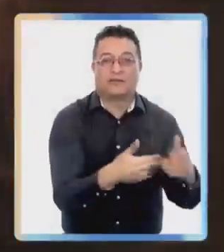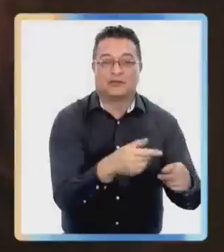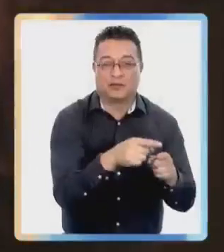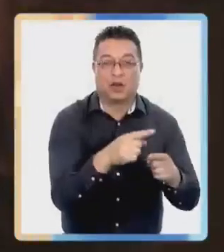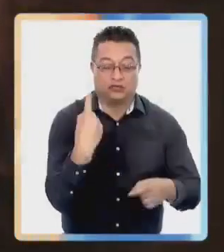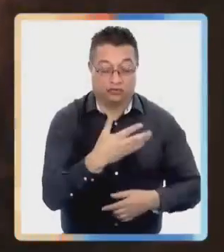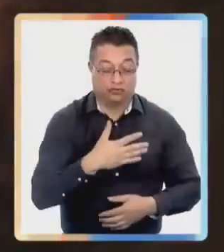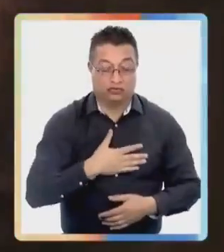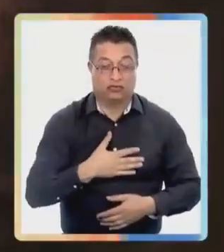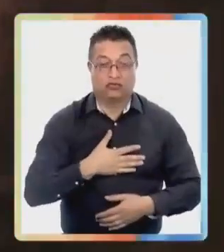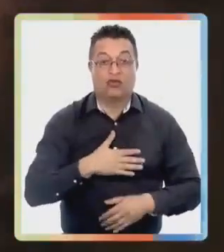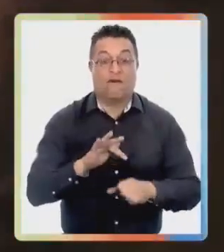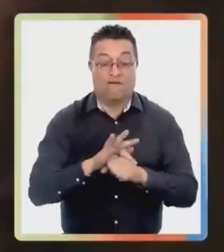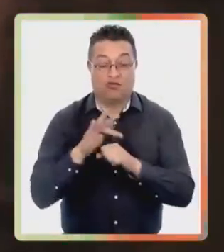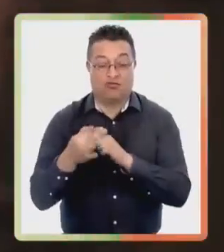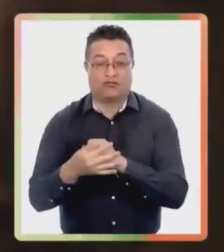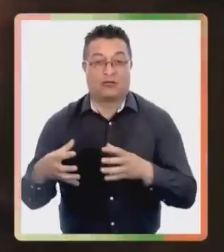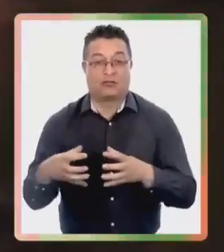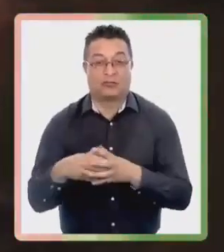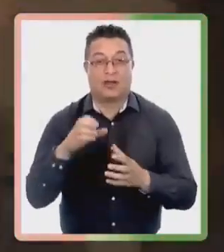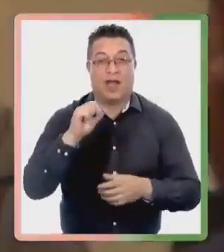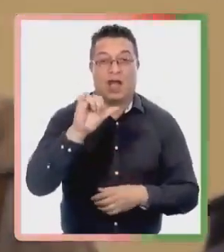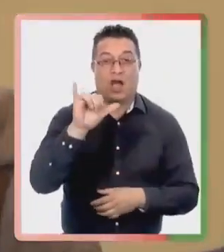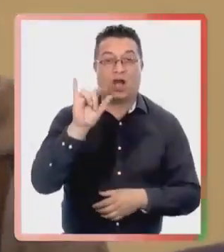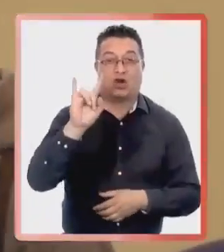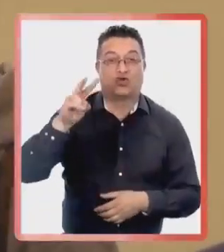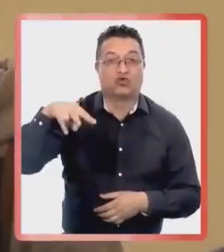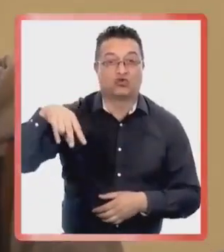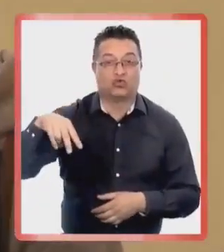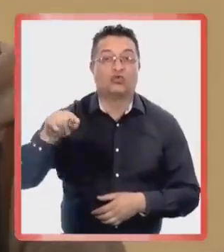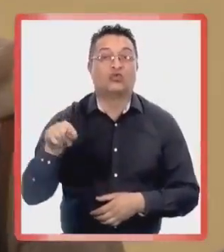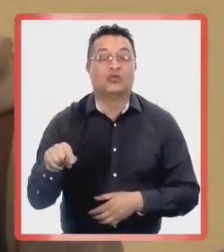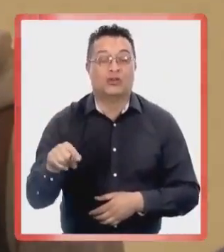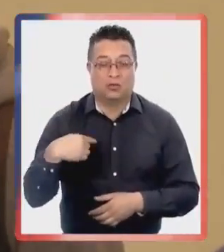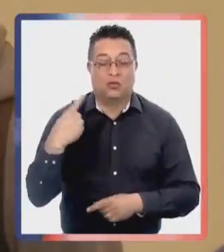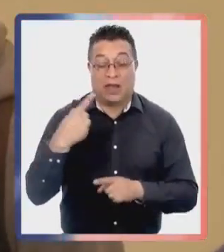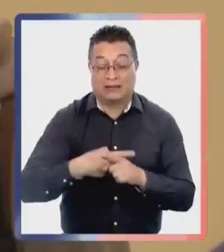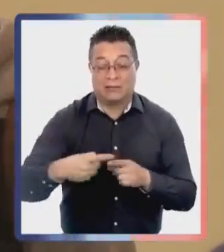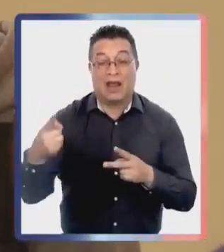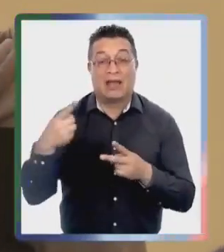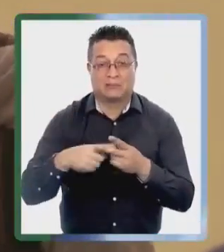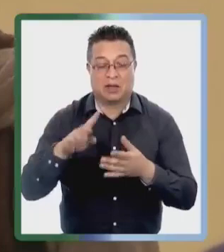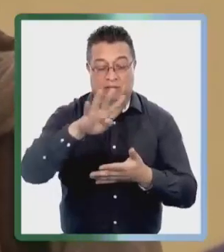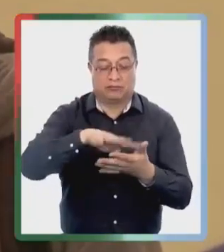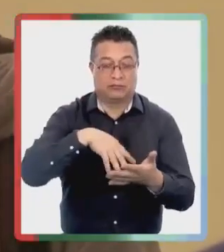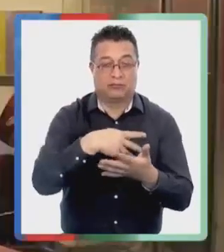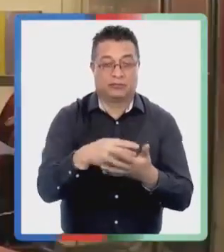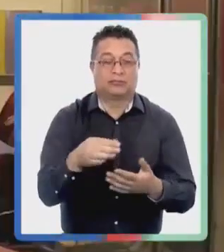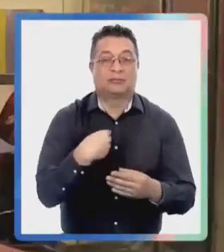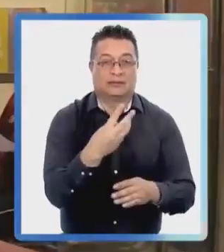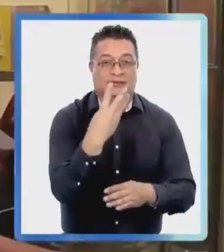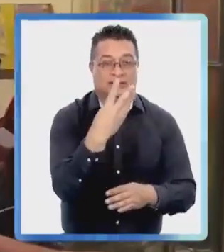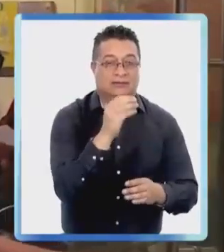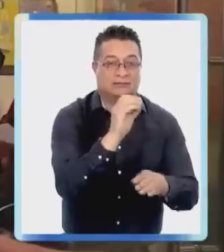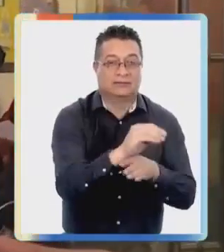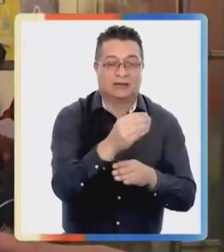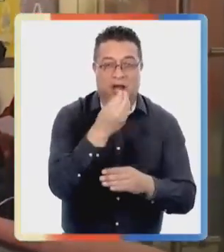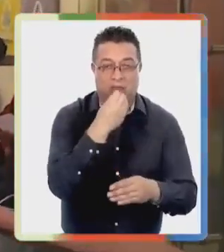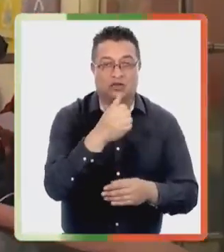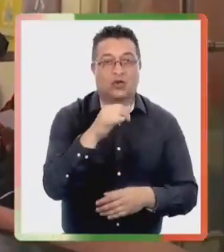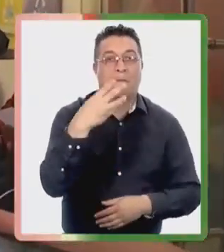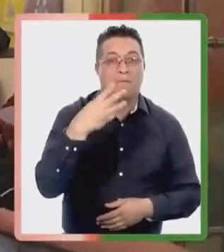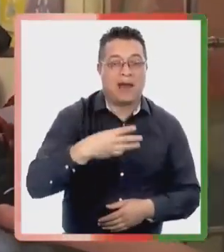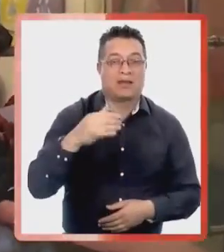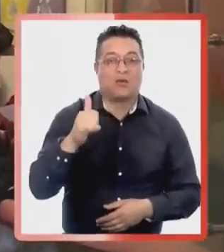Nosotros tenemos como fundación y agrupación, Ayun y Cumenche, tenemos semana a semana un calendario de entregas de almuerzo a los chicos, martes,